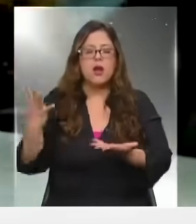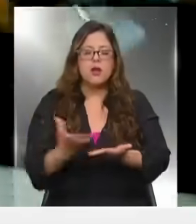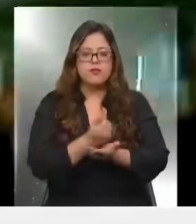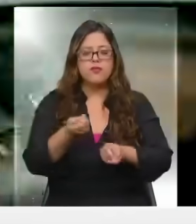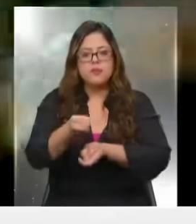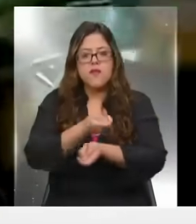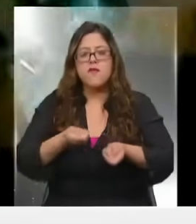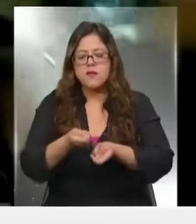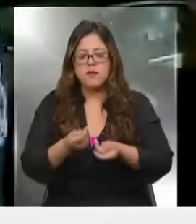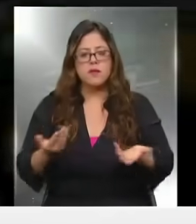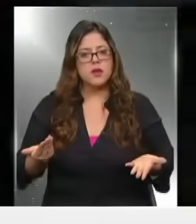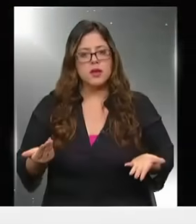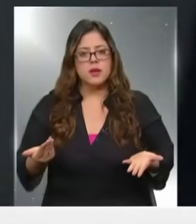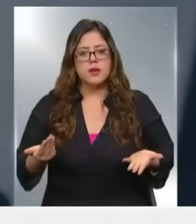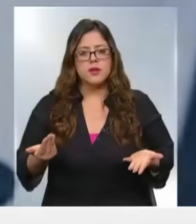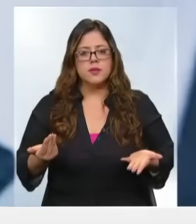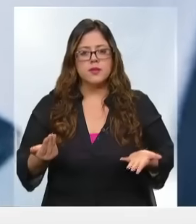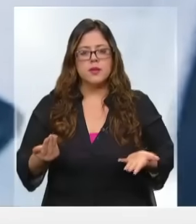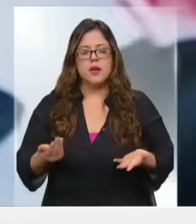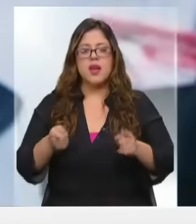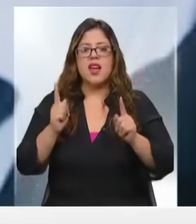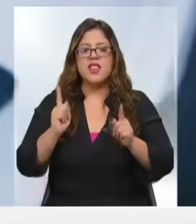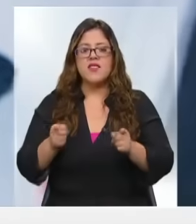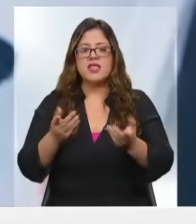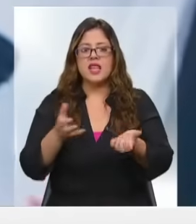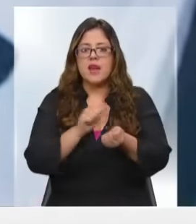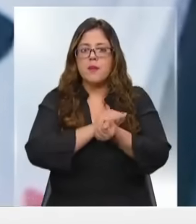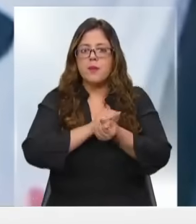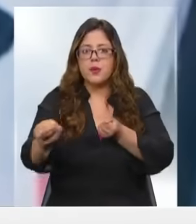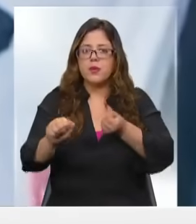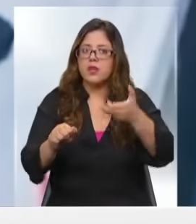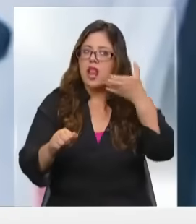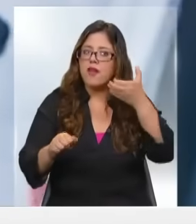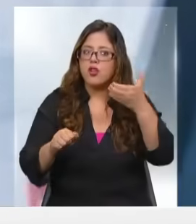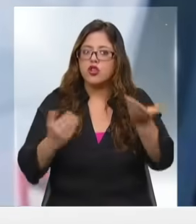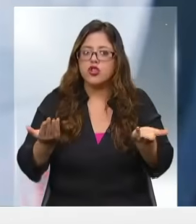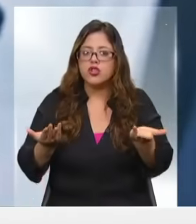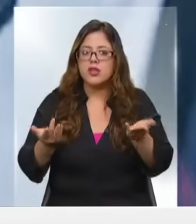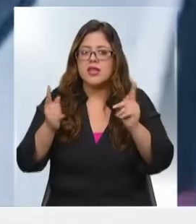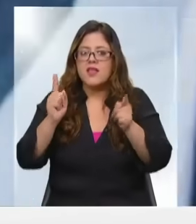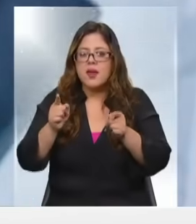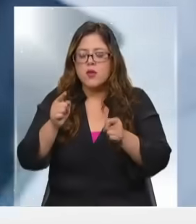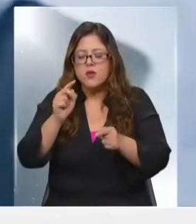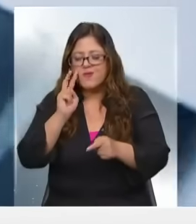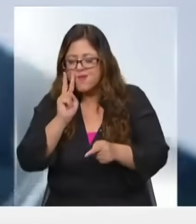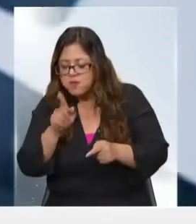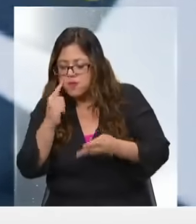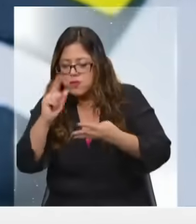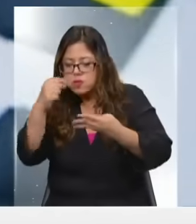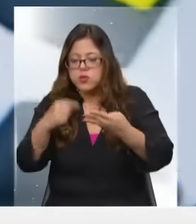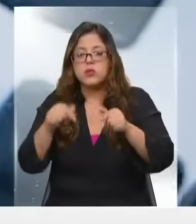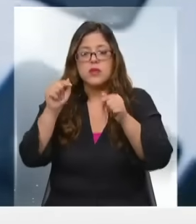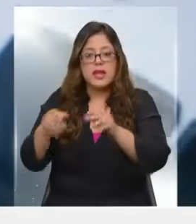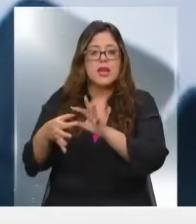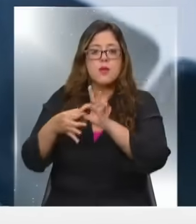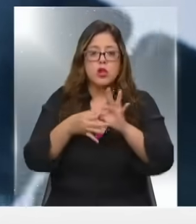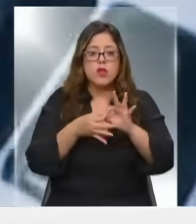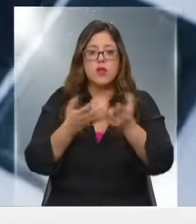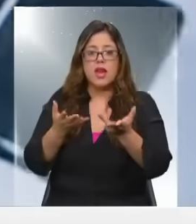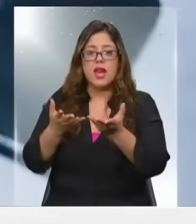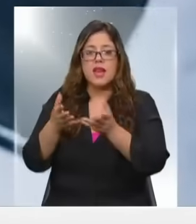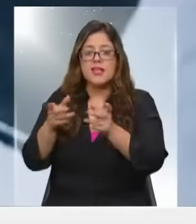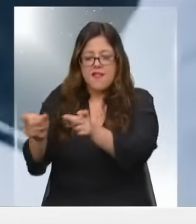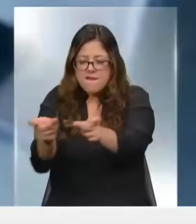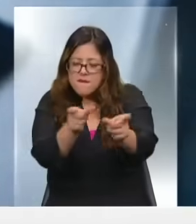venta, tiene que ser blanqueado el teléfono. Entonces teníamos que determinar, y así fue como, gracias a la vigilancia y los